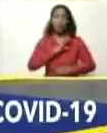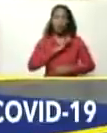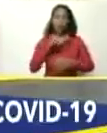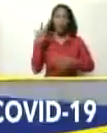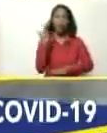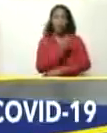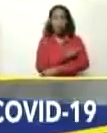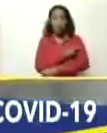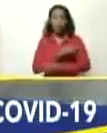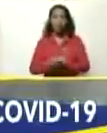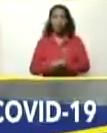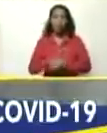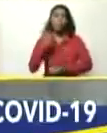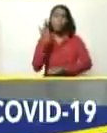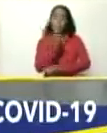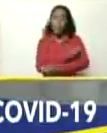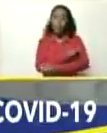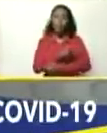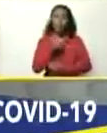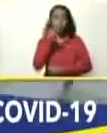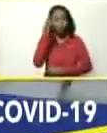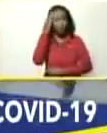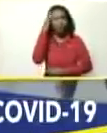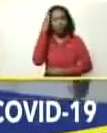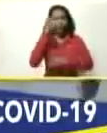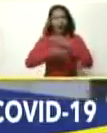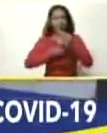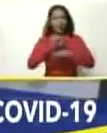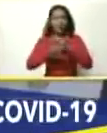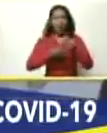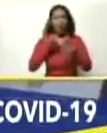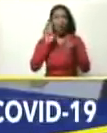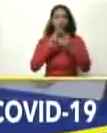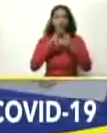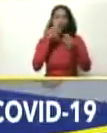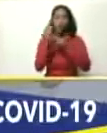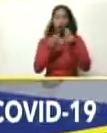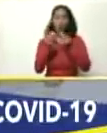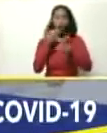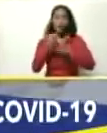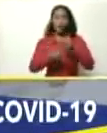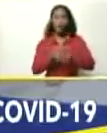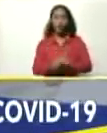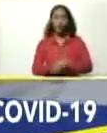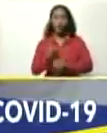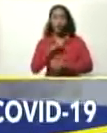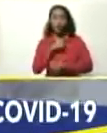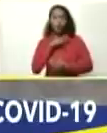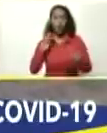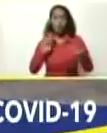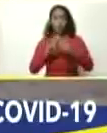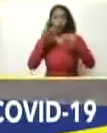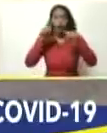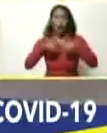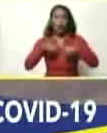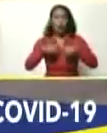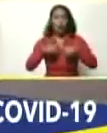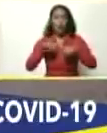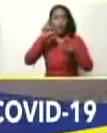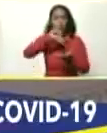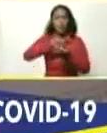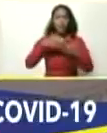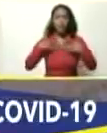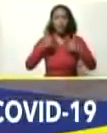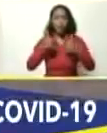vacunarnos, vacunarnos. Tú sabes hacerlo, conoces cómo hacerlo. Nos encontramos acá justamente en este centro de